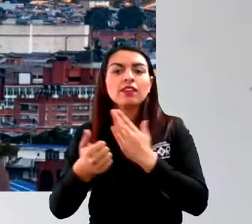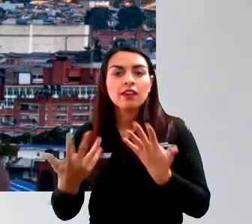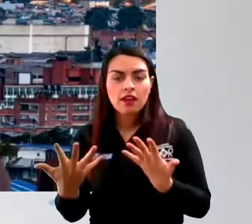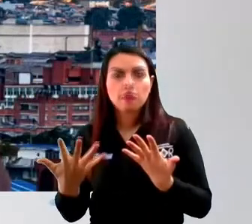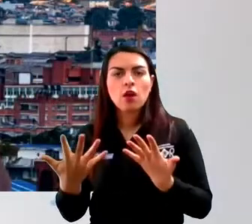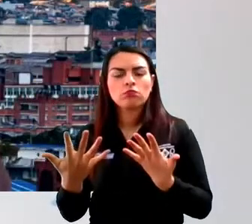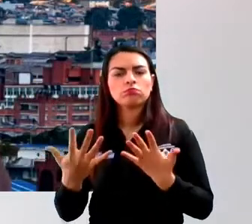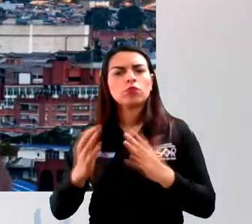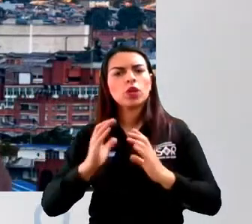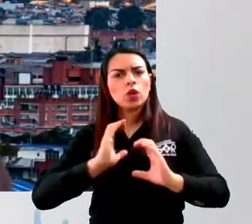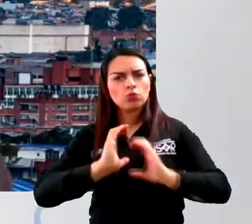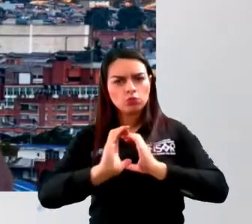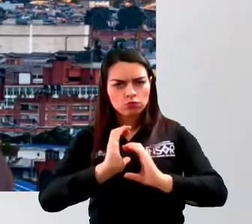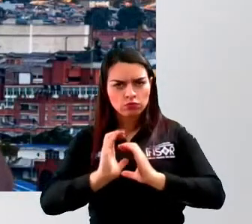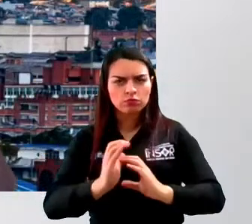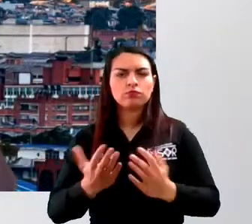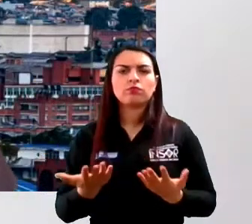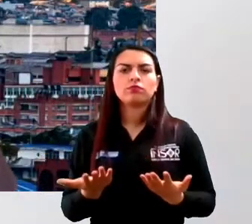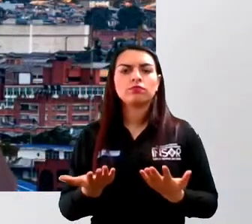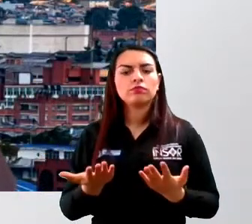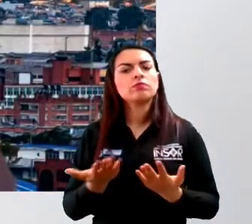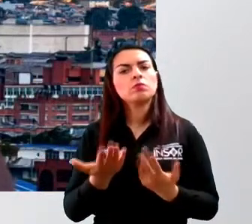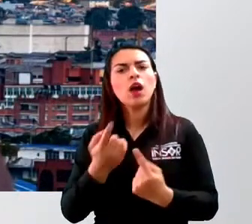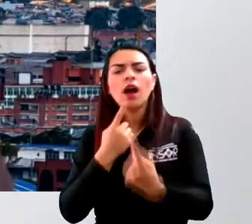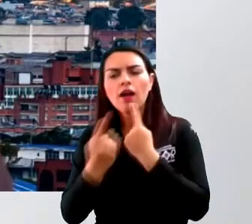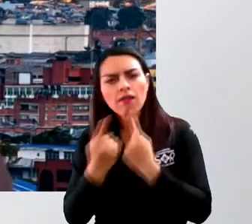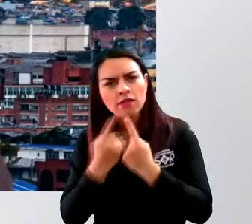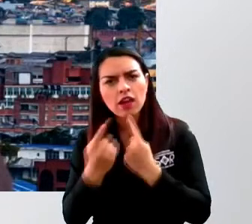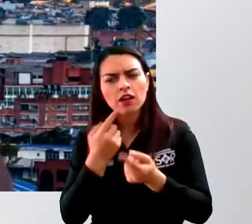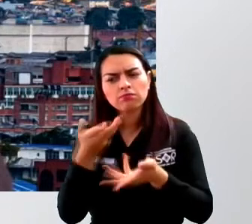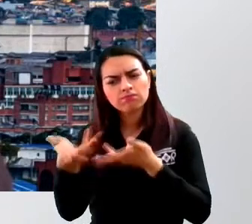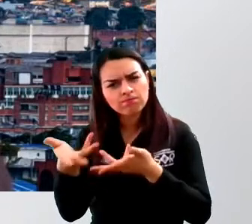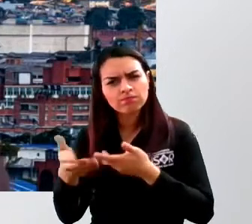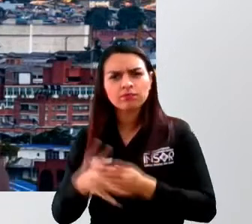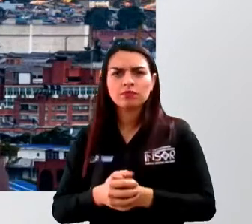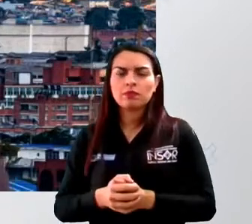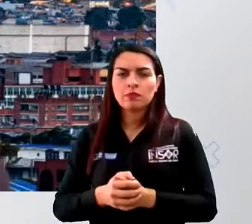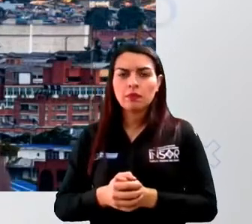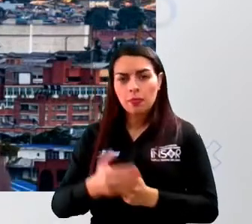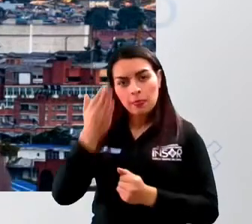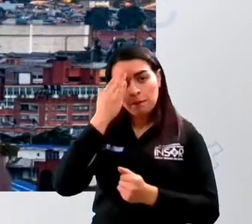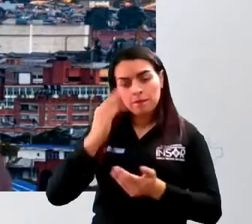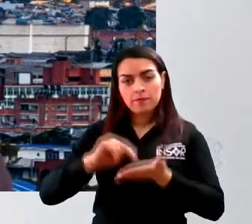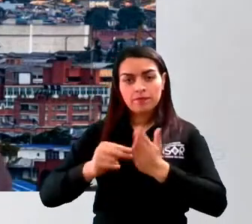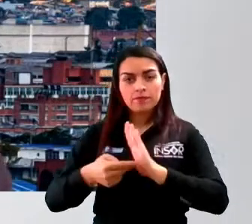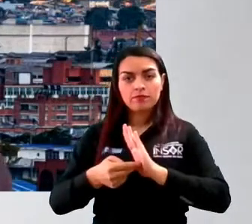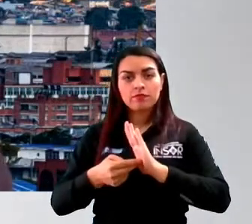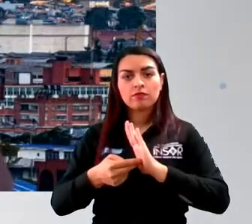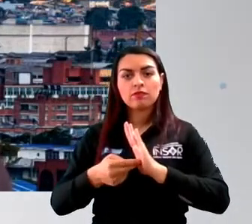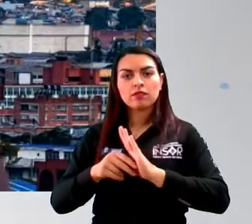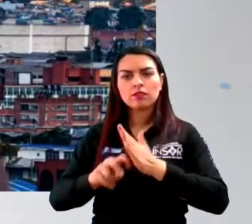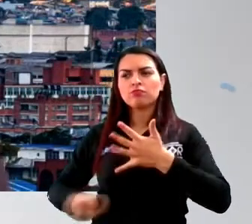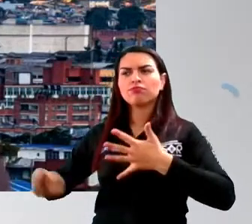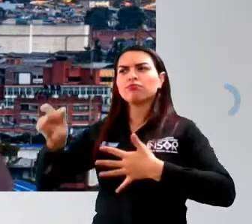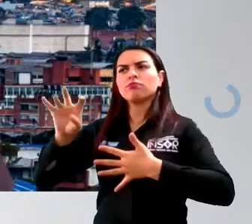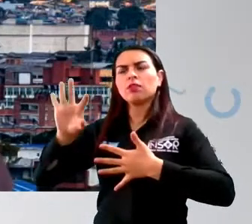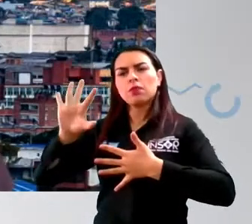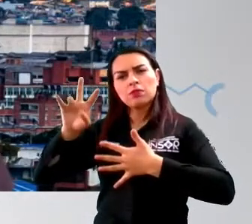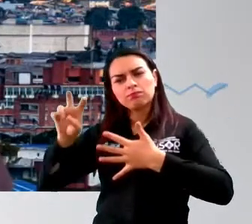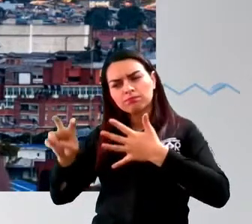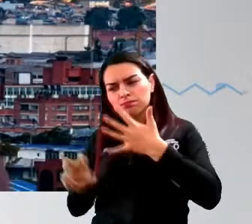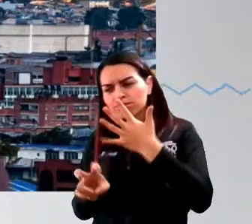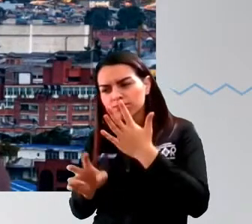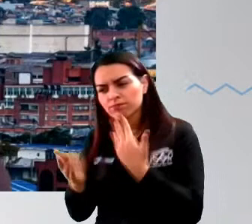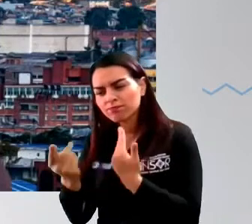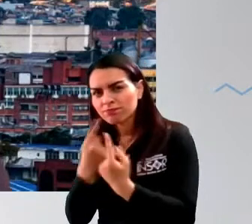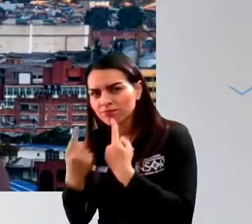la capacidad de formar parte de comunidades, bajarnos del estrado. No sé qué nos pudiera usted